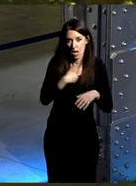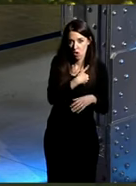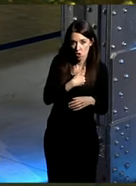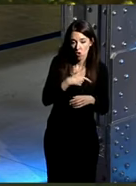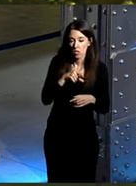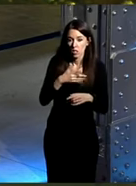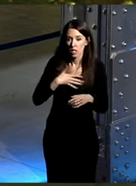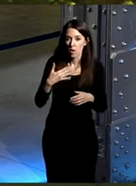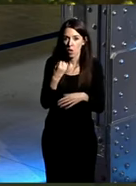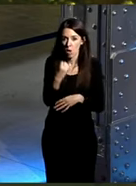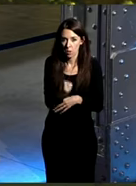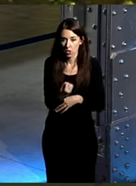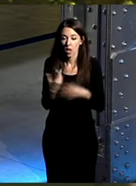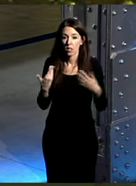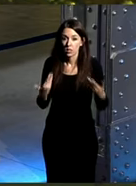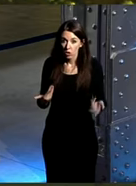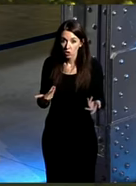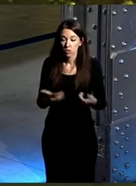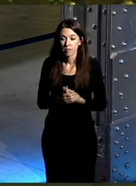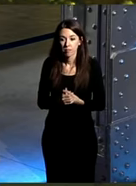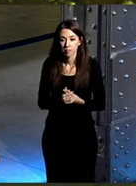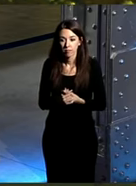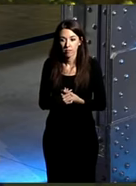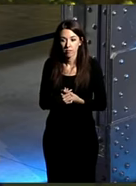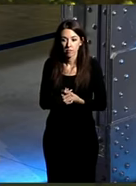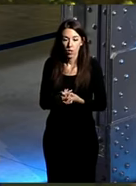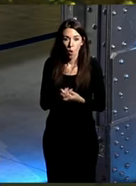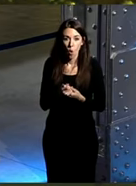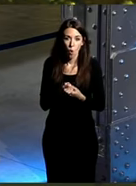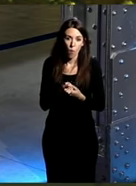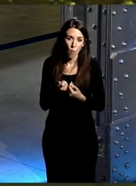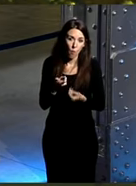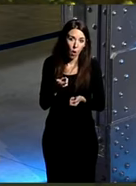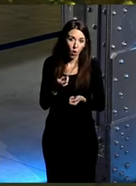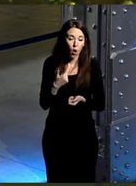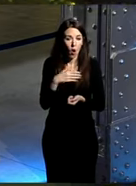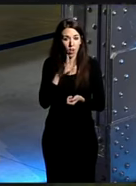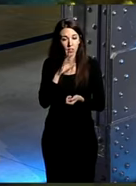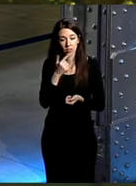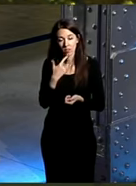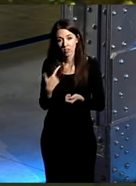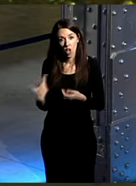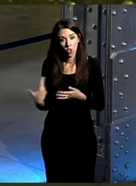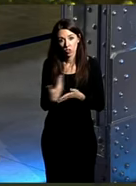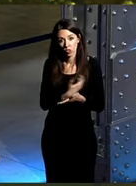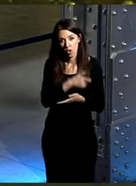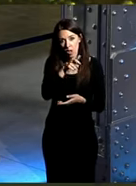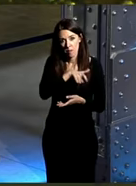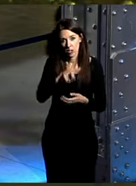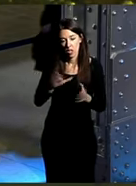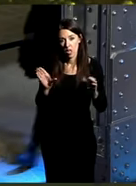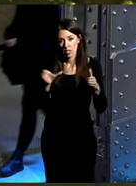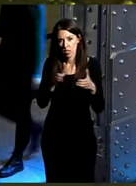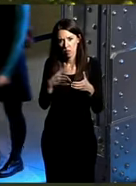y ahí queremos apoyar. Entonces, es un poco lo que te digo. Todas las personas del equipo